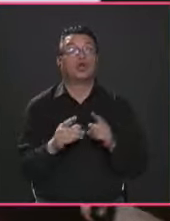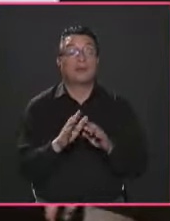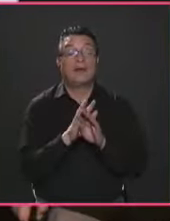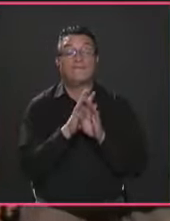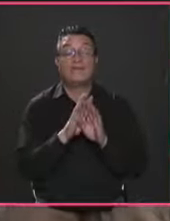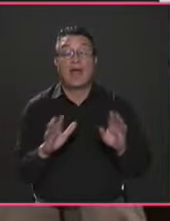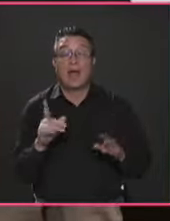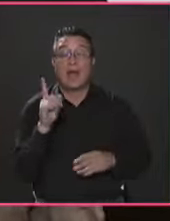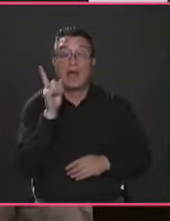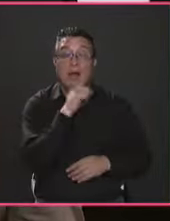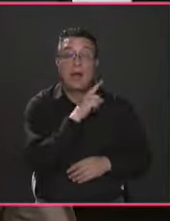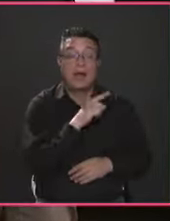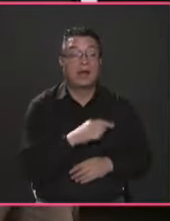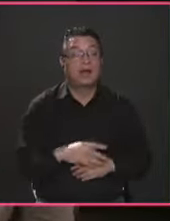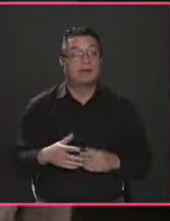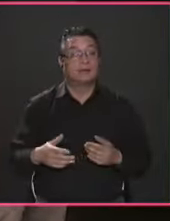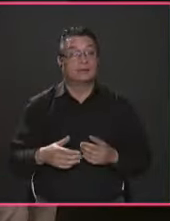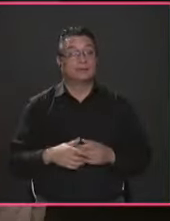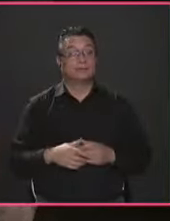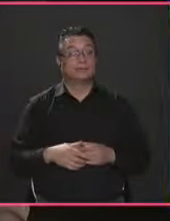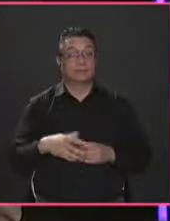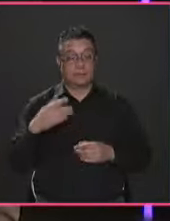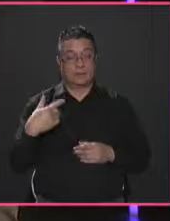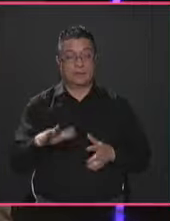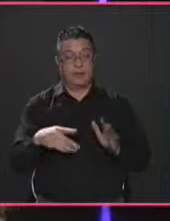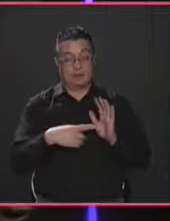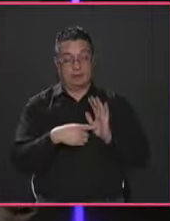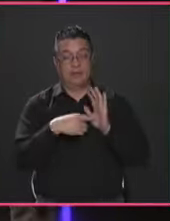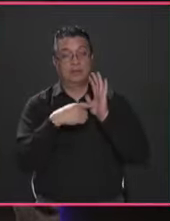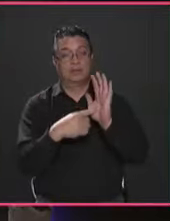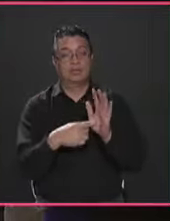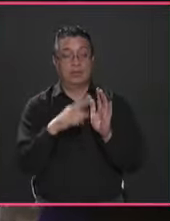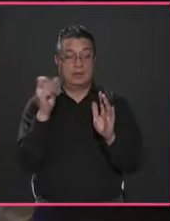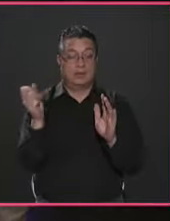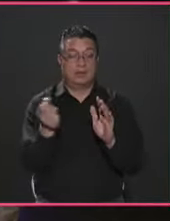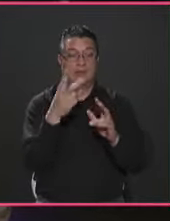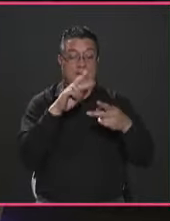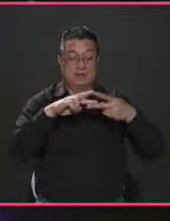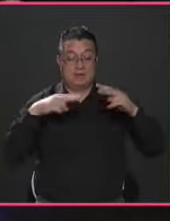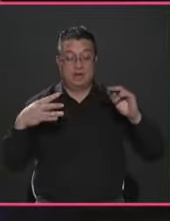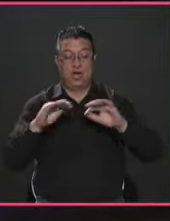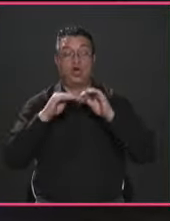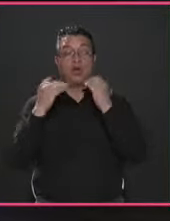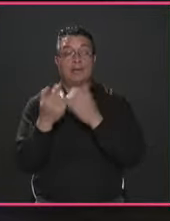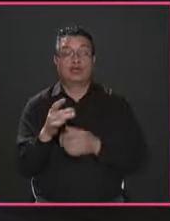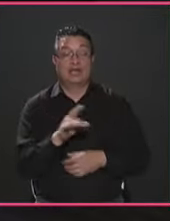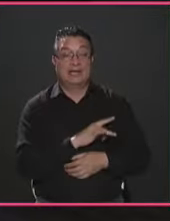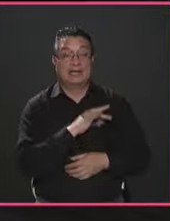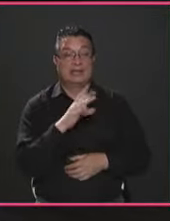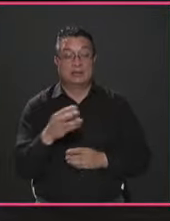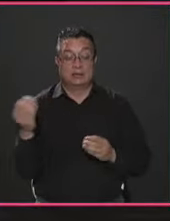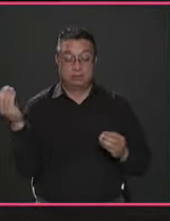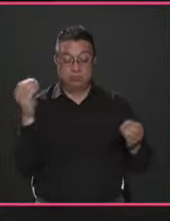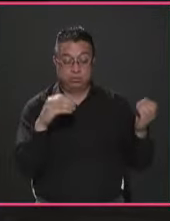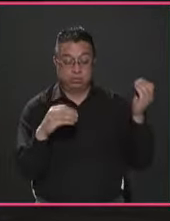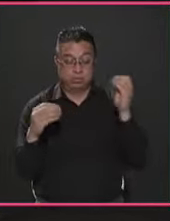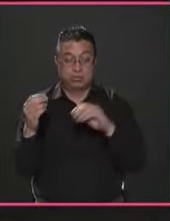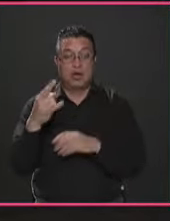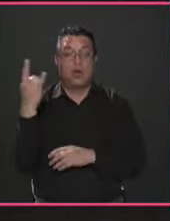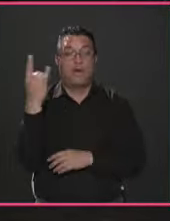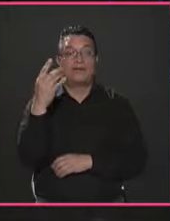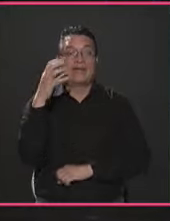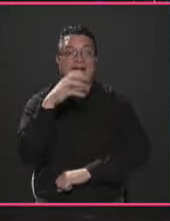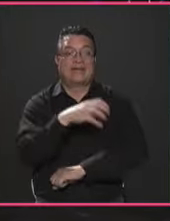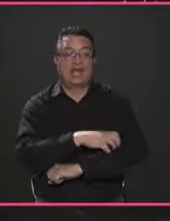terminar eh les presenté el primer genoma completo chileno armado desde una universidad